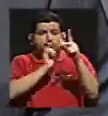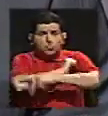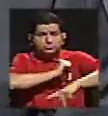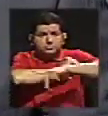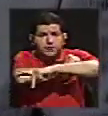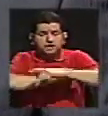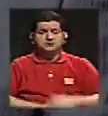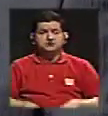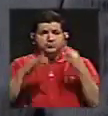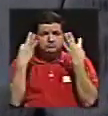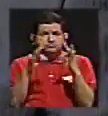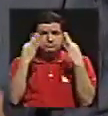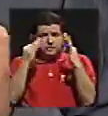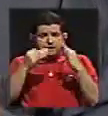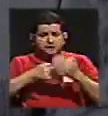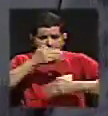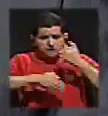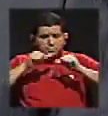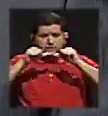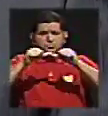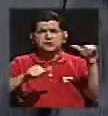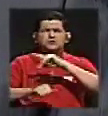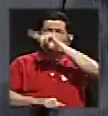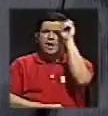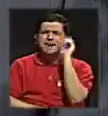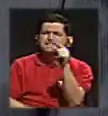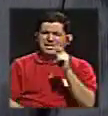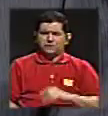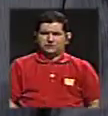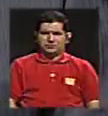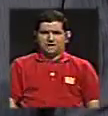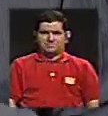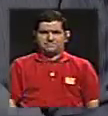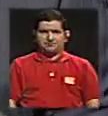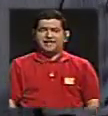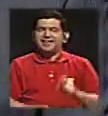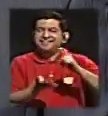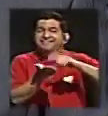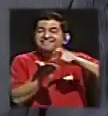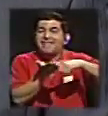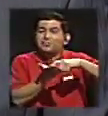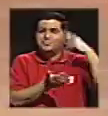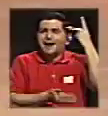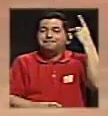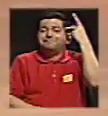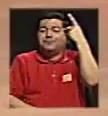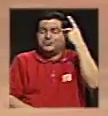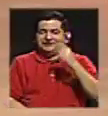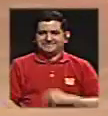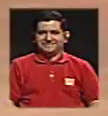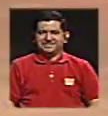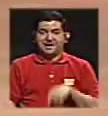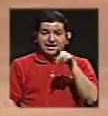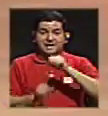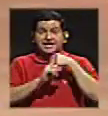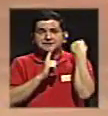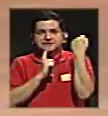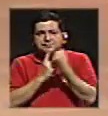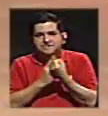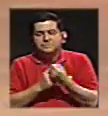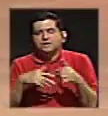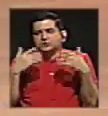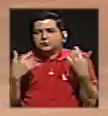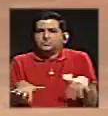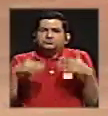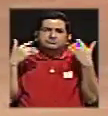país ir eh Por ese camino también quería preguntarle acerca de la deuda política que ha causado un